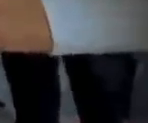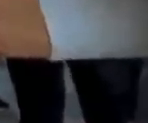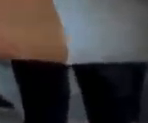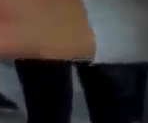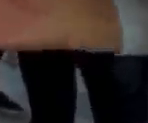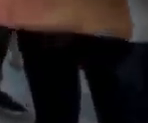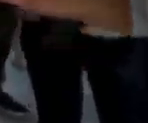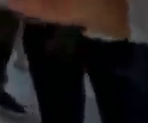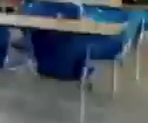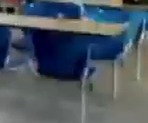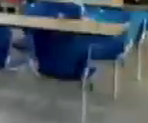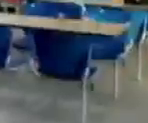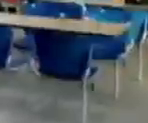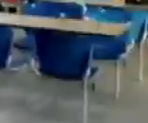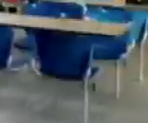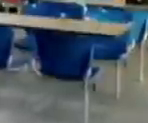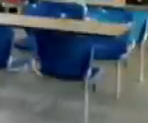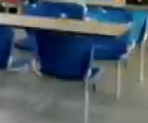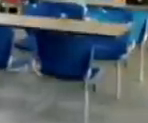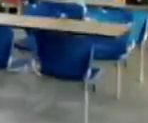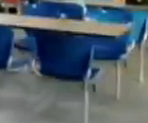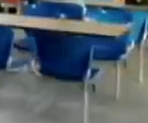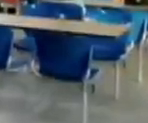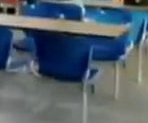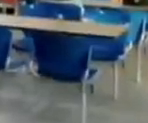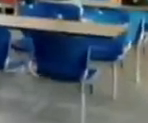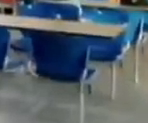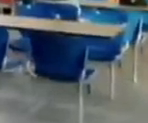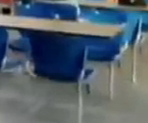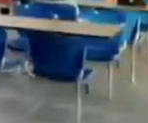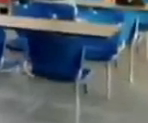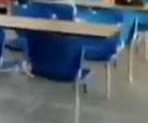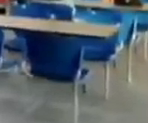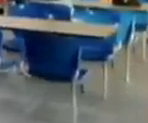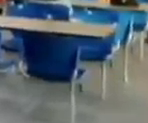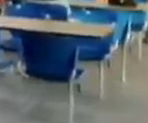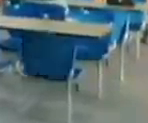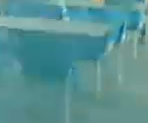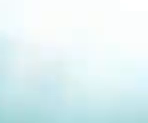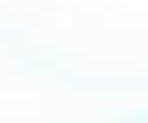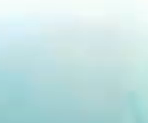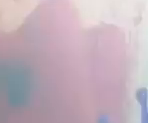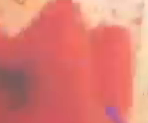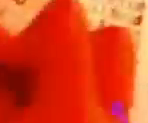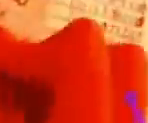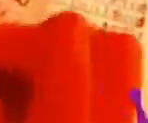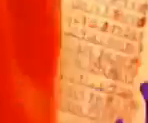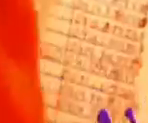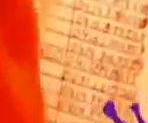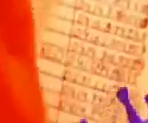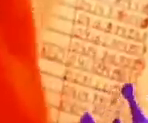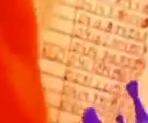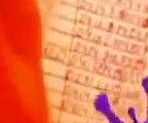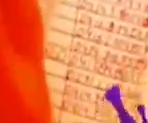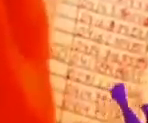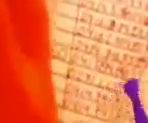que le agradezco a todo el pueblo que se haga llegar a todos los centros de vacunación para que sean vacunados. Muchas gracias.